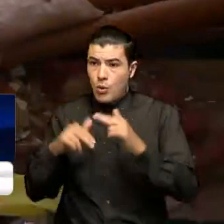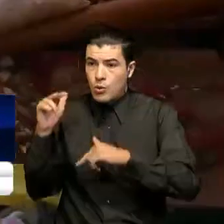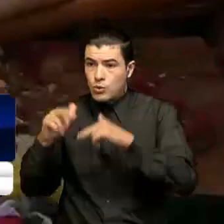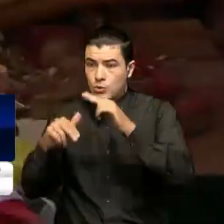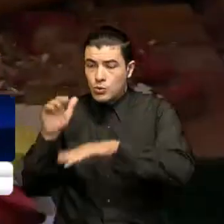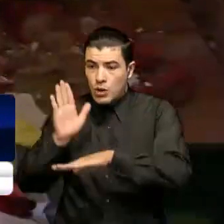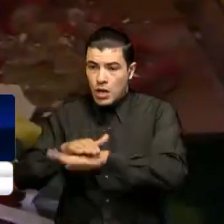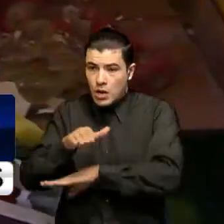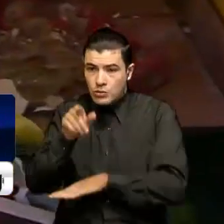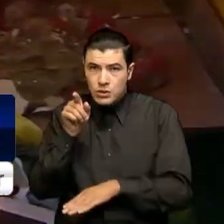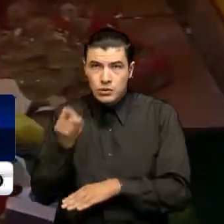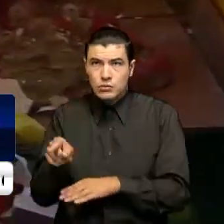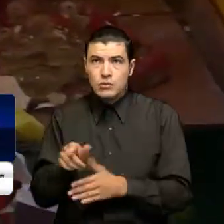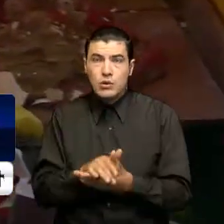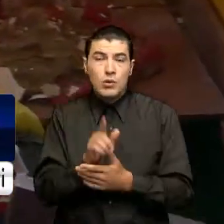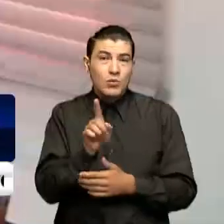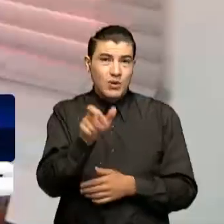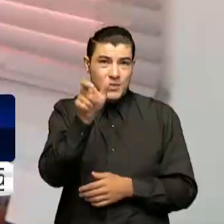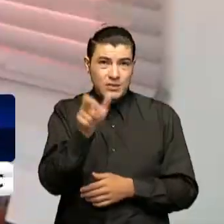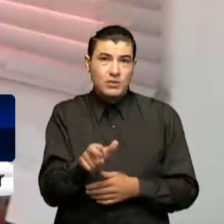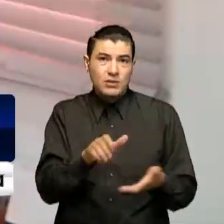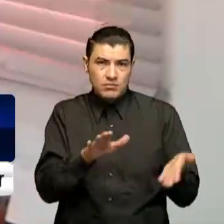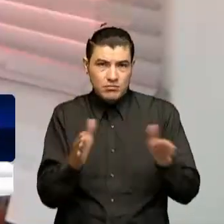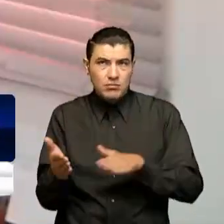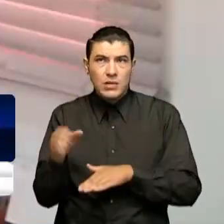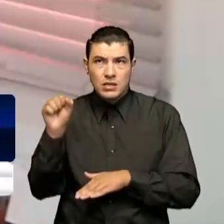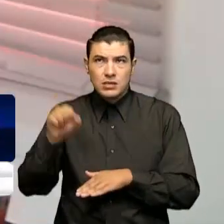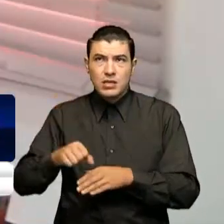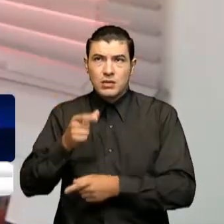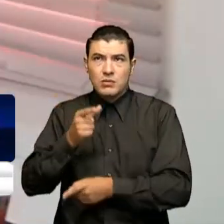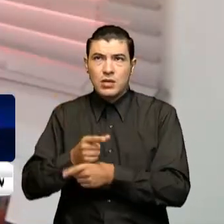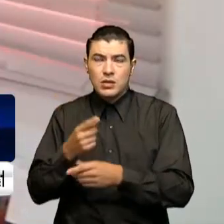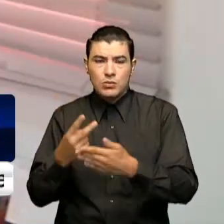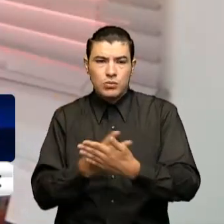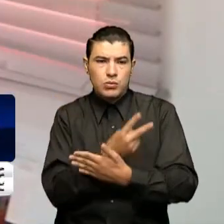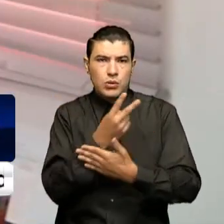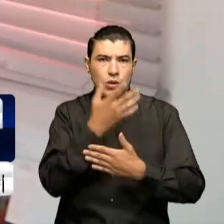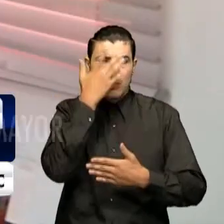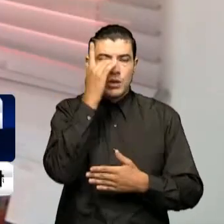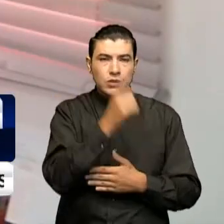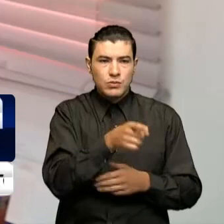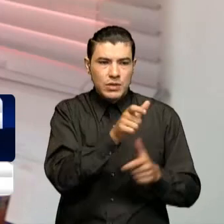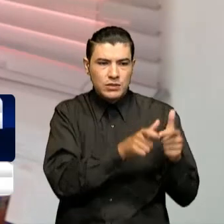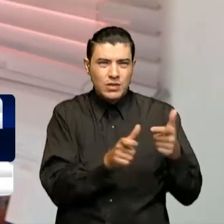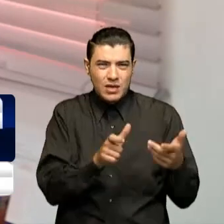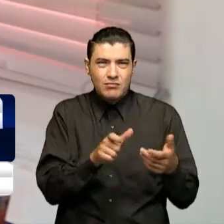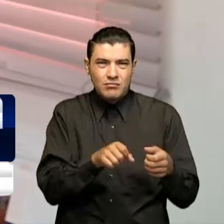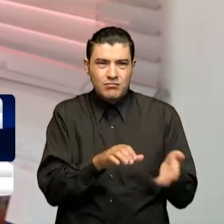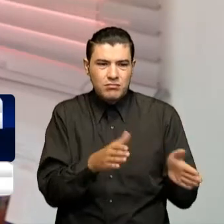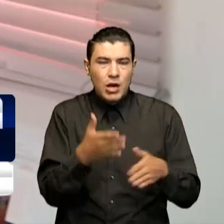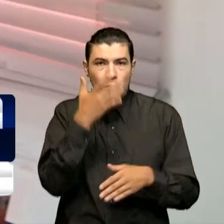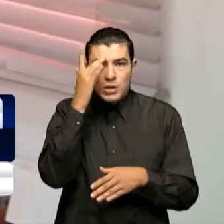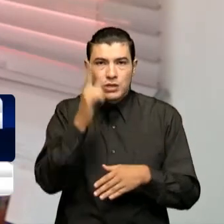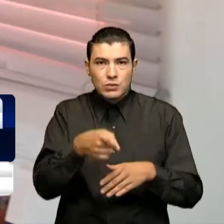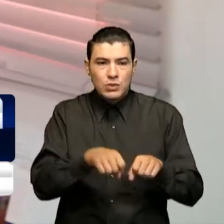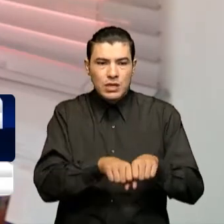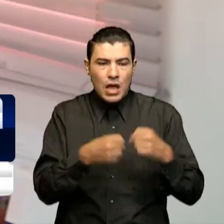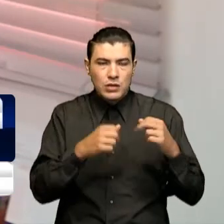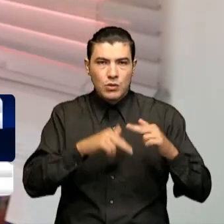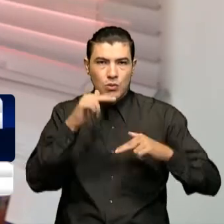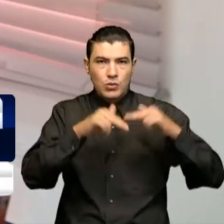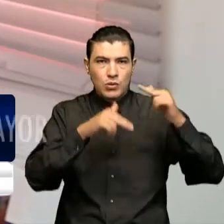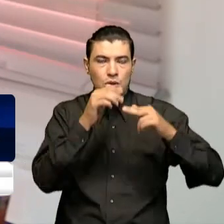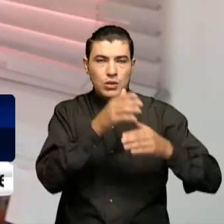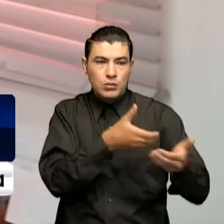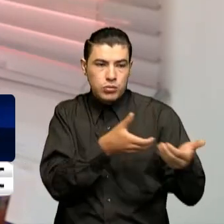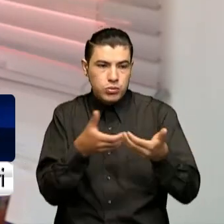hay un mortal lastimosamente a las 2 de la mañana por daño estructural en una obra el cual ya bombero fue atender la emergencia